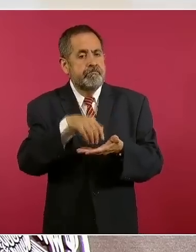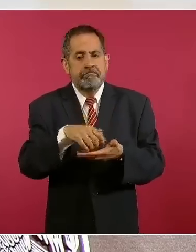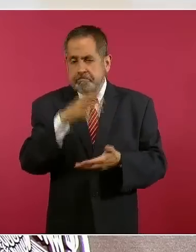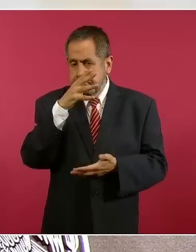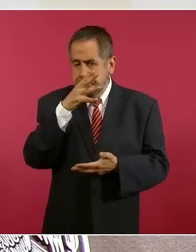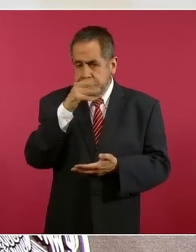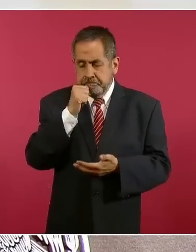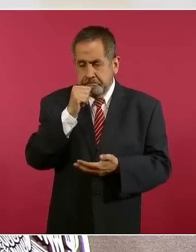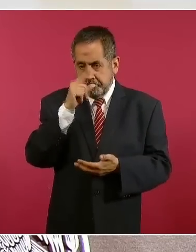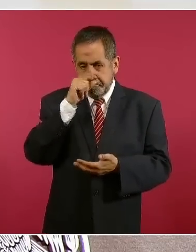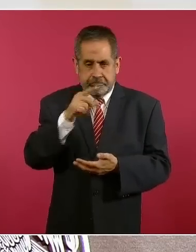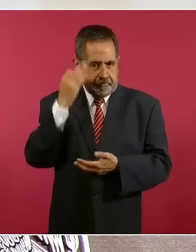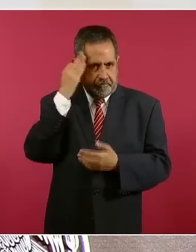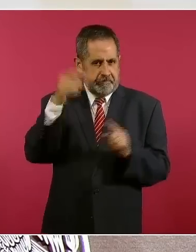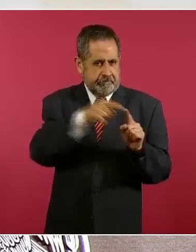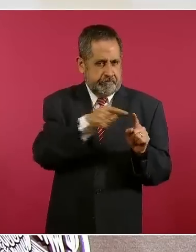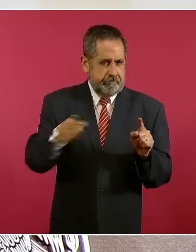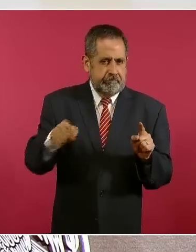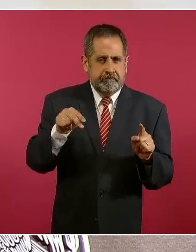en el periodo neoliberal.